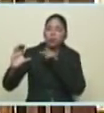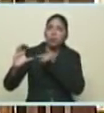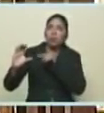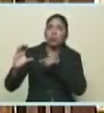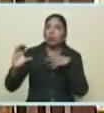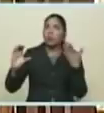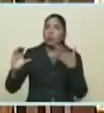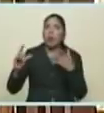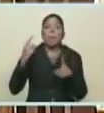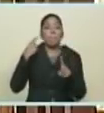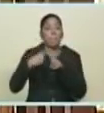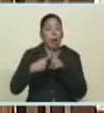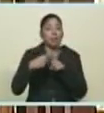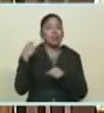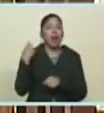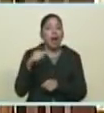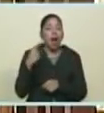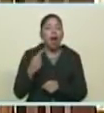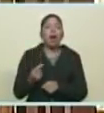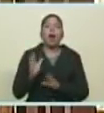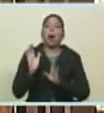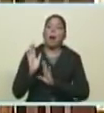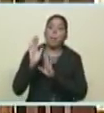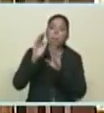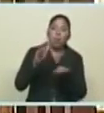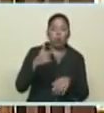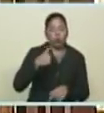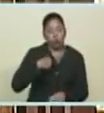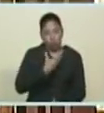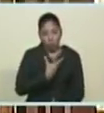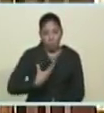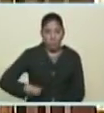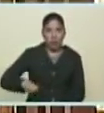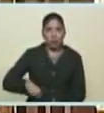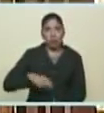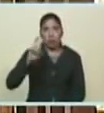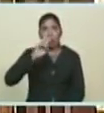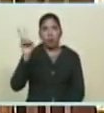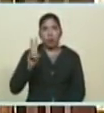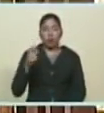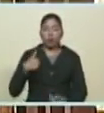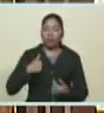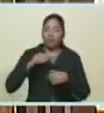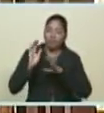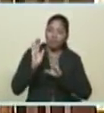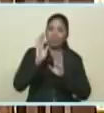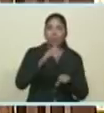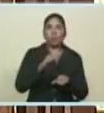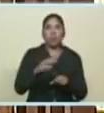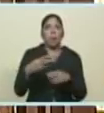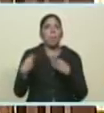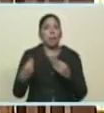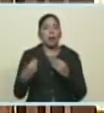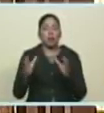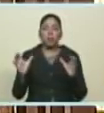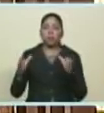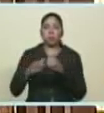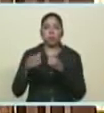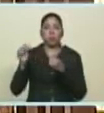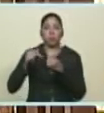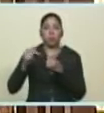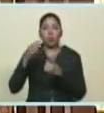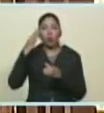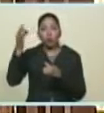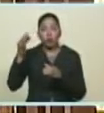pero además tiene el apoyo decidido que yo le doy como presidente de la República para que el Consejo Federal de Gobierno sea una instancia